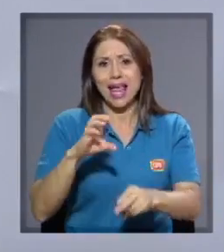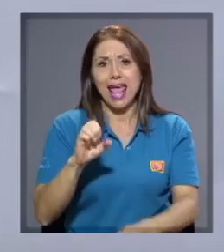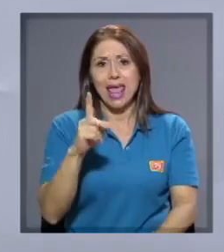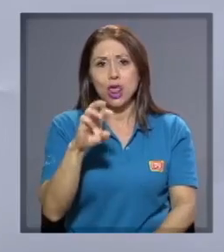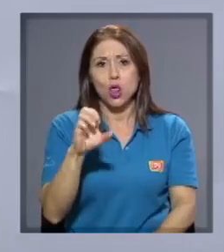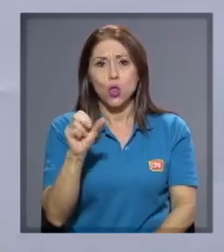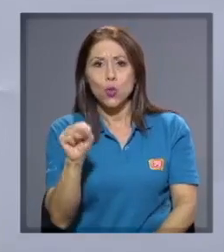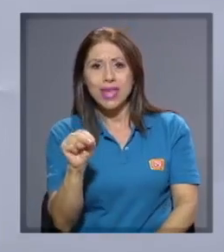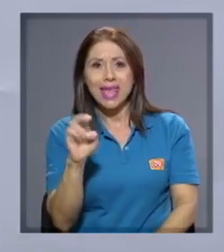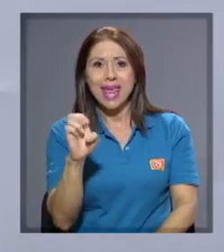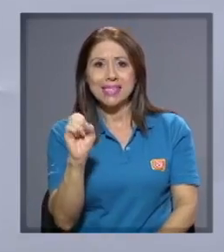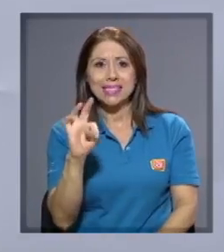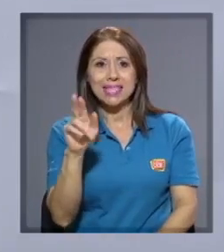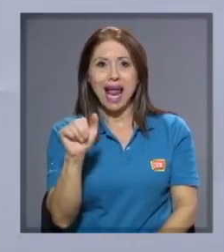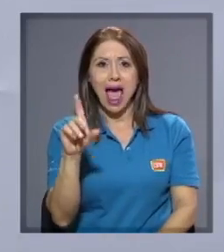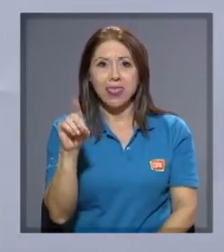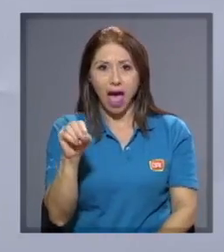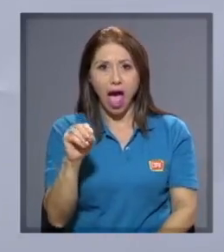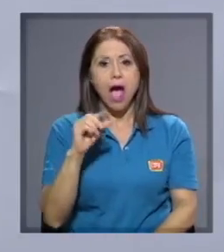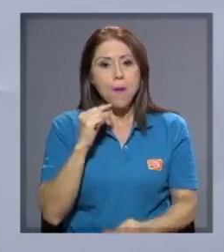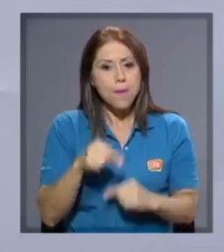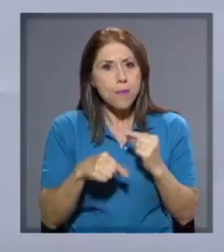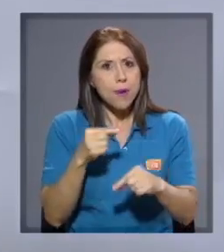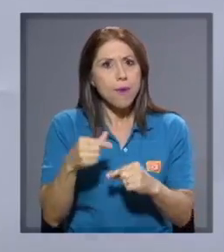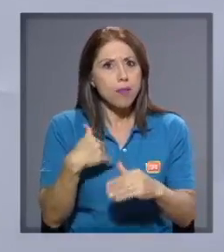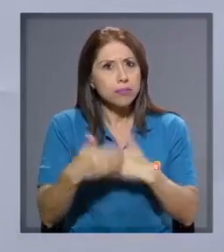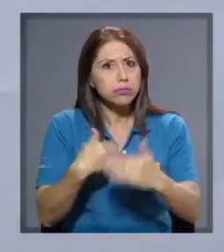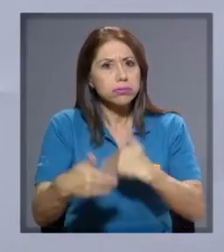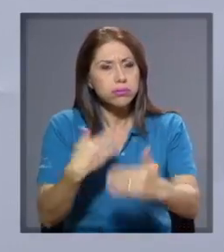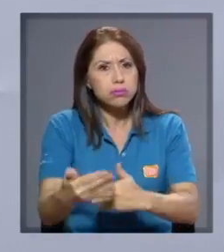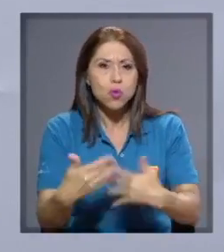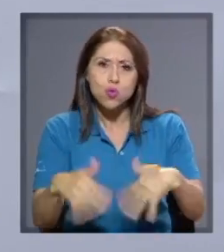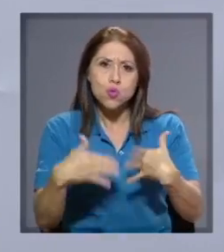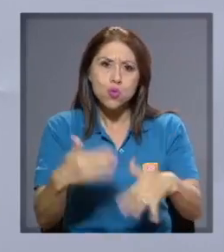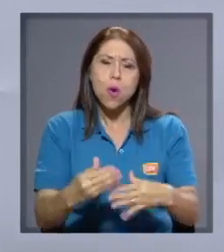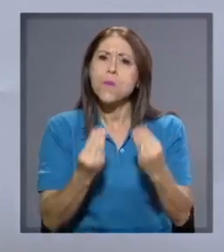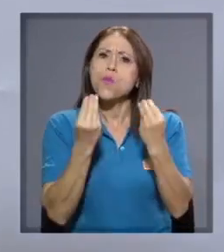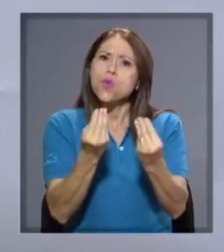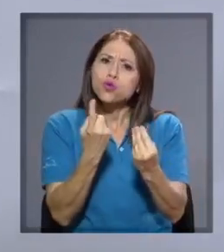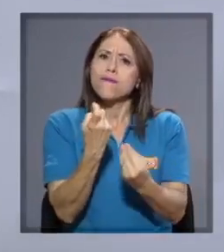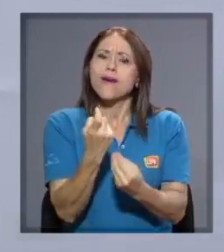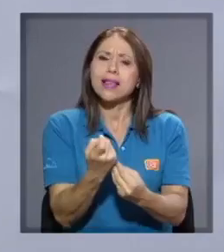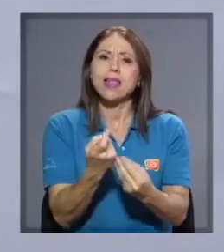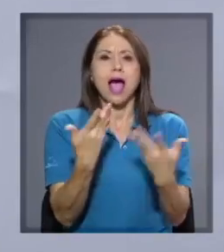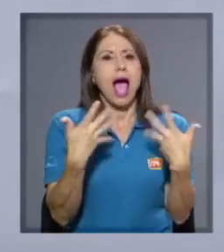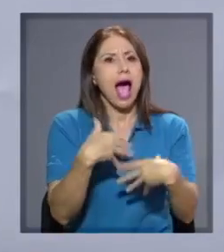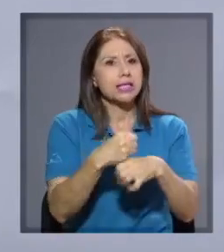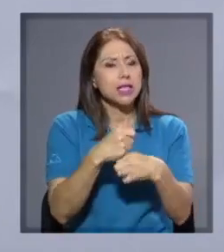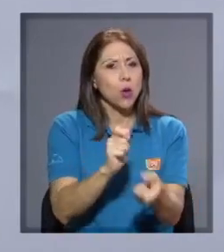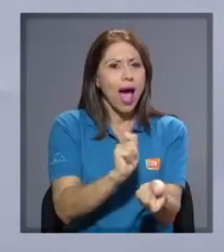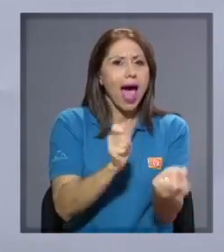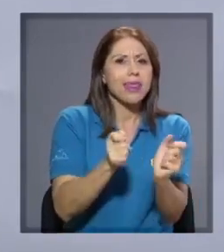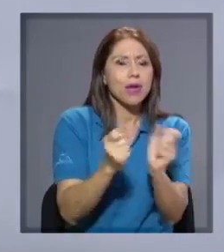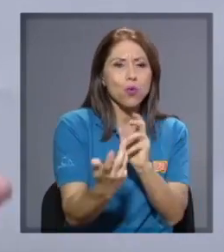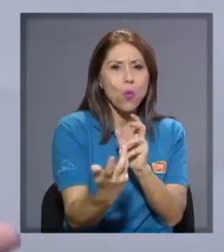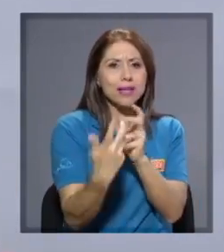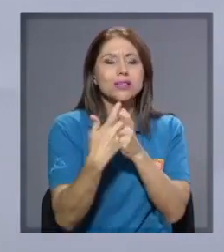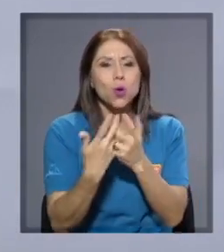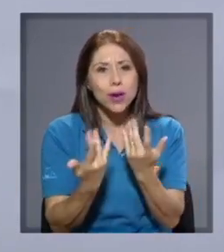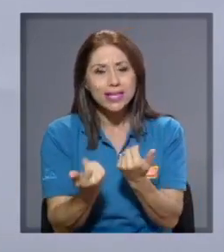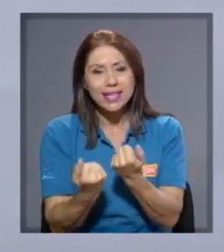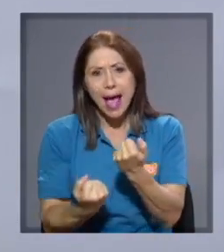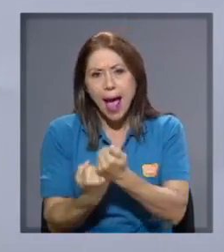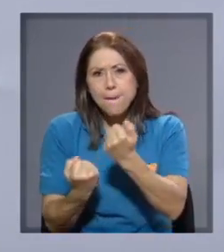evolucionando paso a paso y el trabajo conjunto hay mucho que hacer estamos trabajando en el tema de adecuaciones estamos trabajando en el tema del apoyo a las